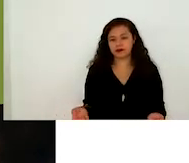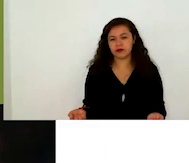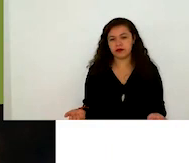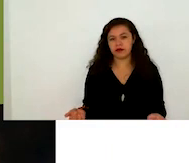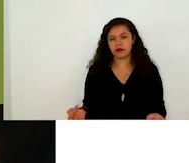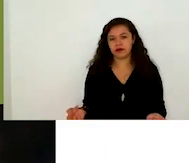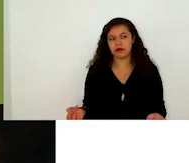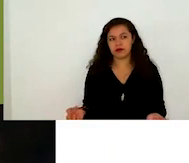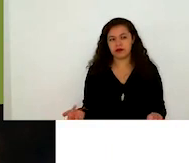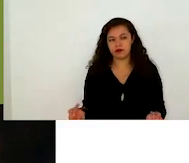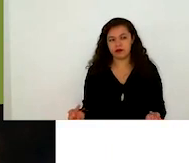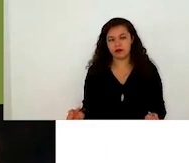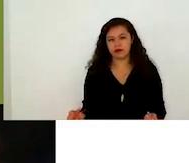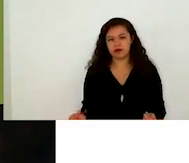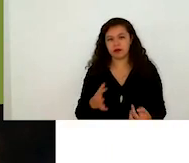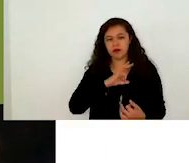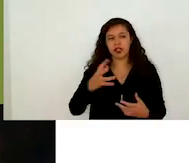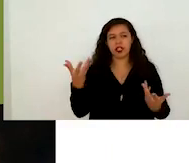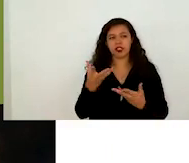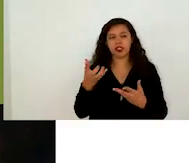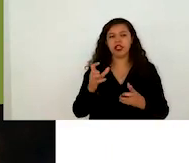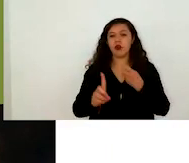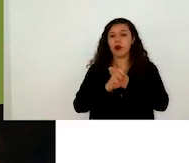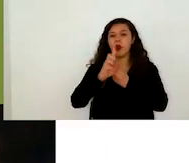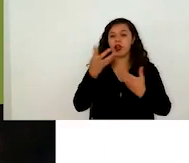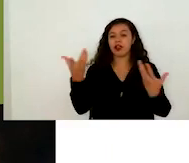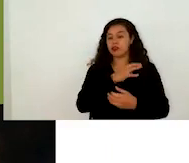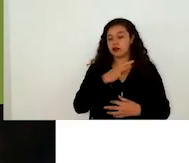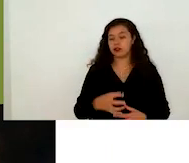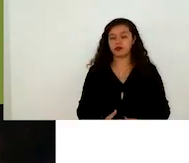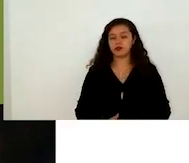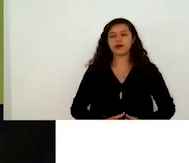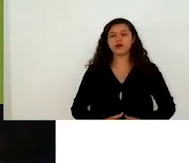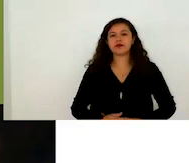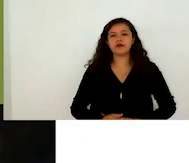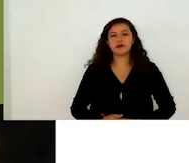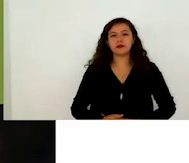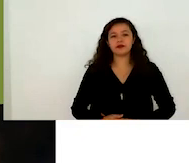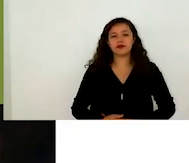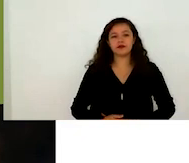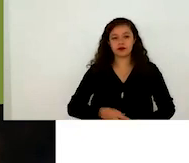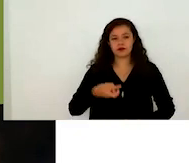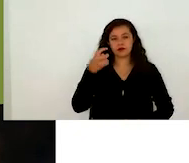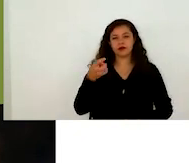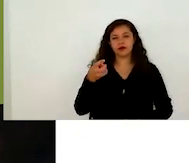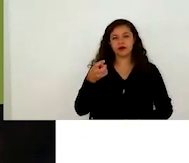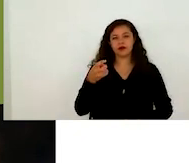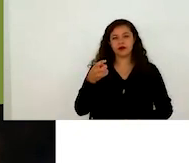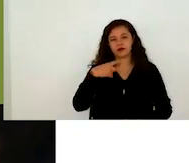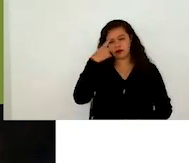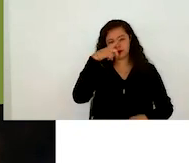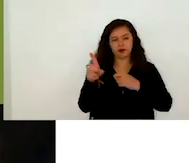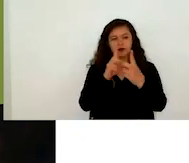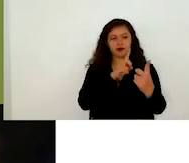cuenta que puede generar un conflicto pues precisamente que está habiendo malas relaciones entre